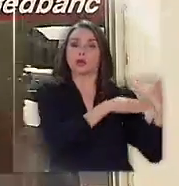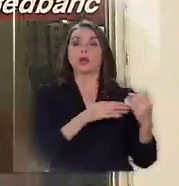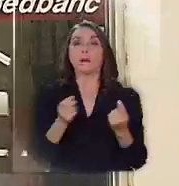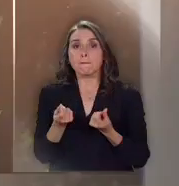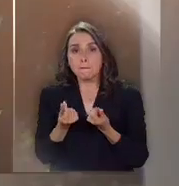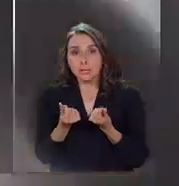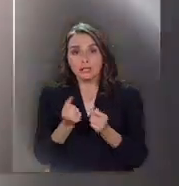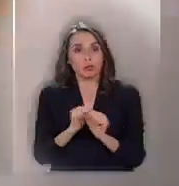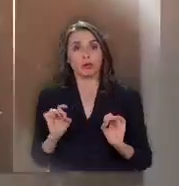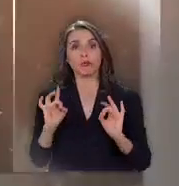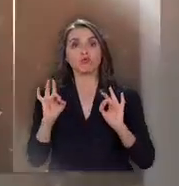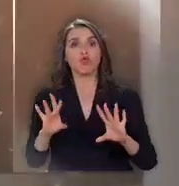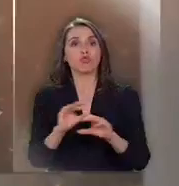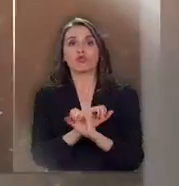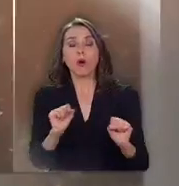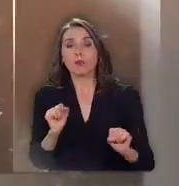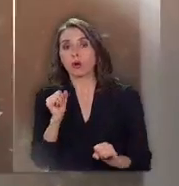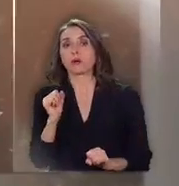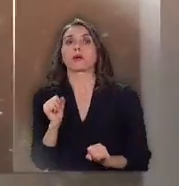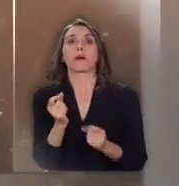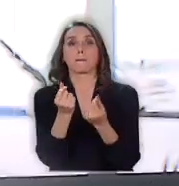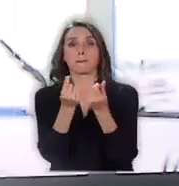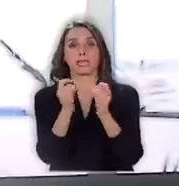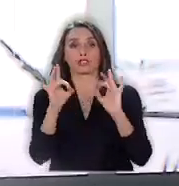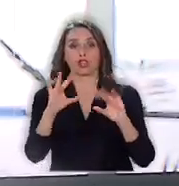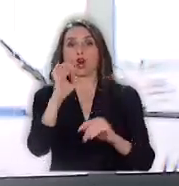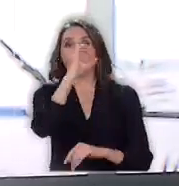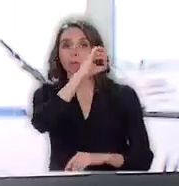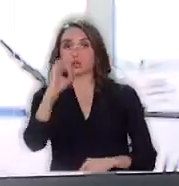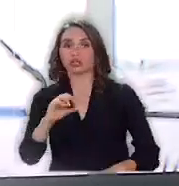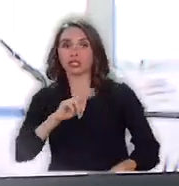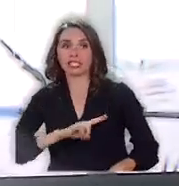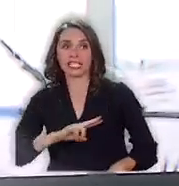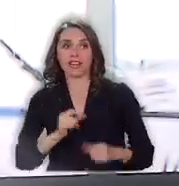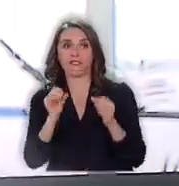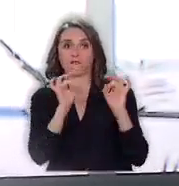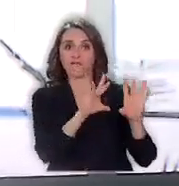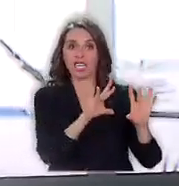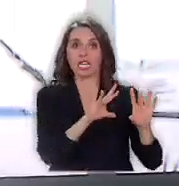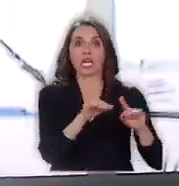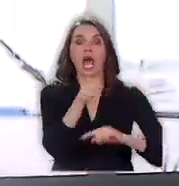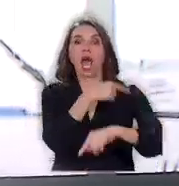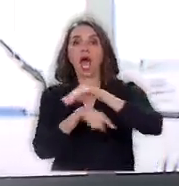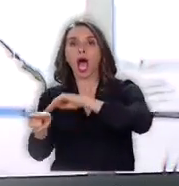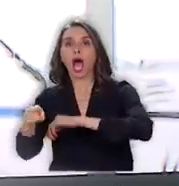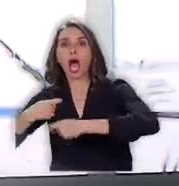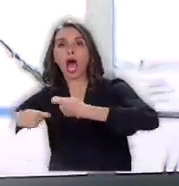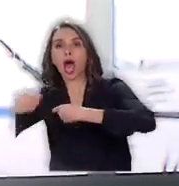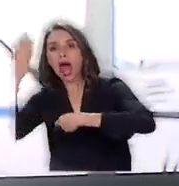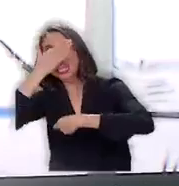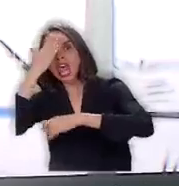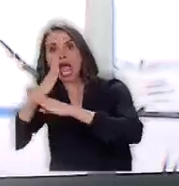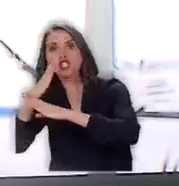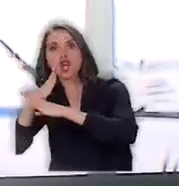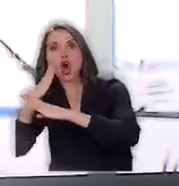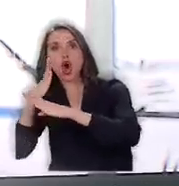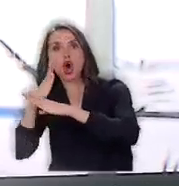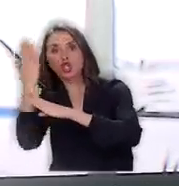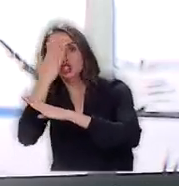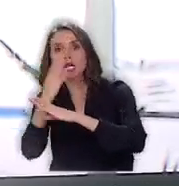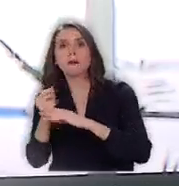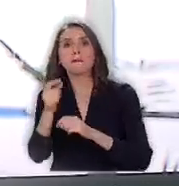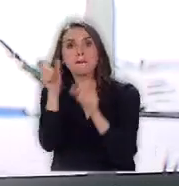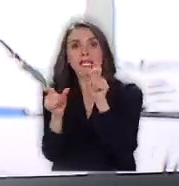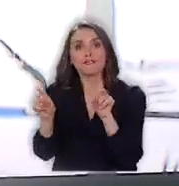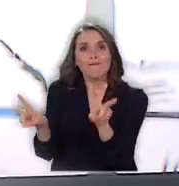fijar, porque los precios fijados, una tasa de interés fijada, produce un mercado negro. Y el mercado negro lleva a que usureros